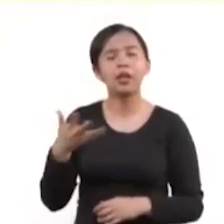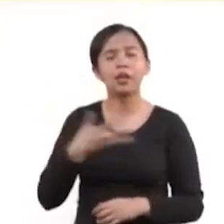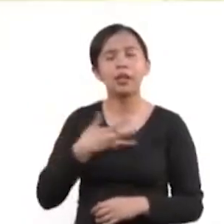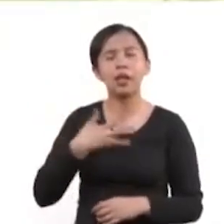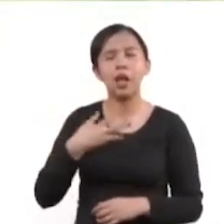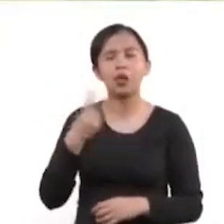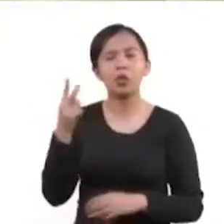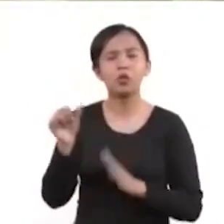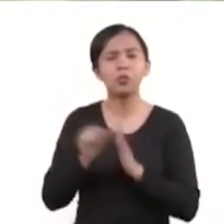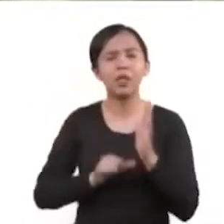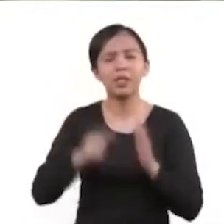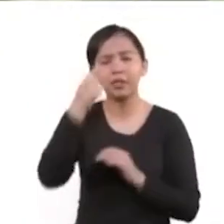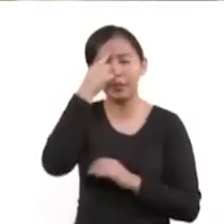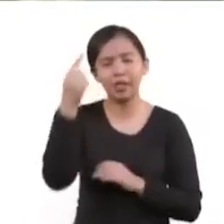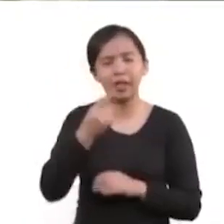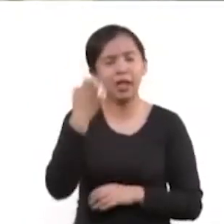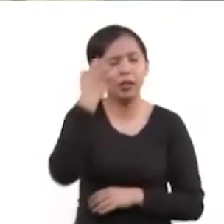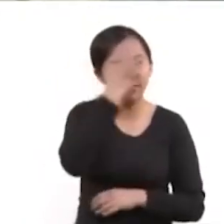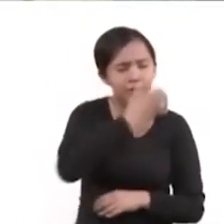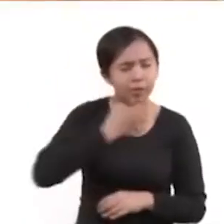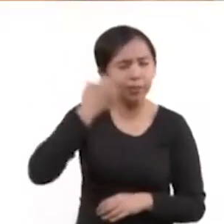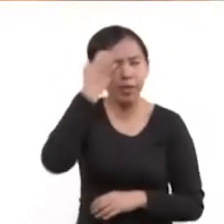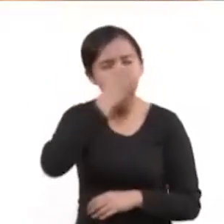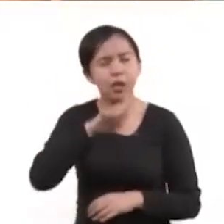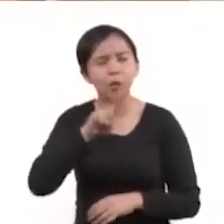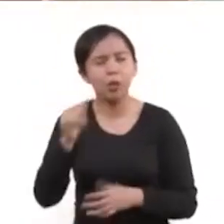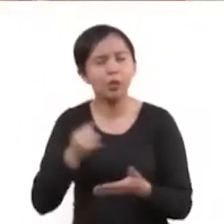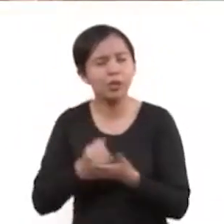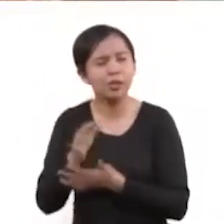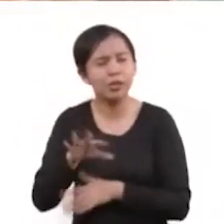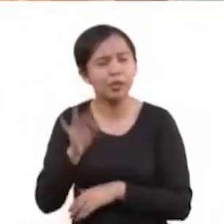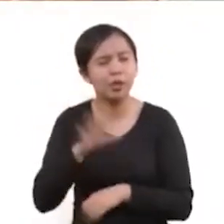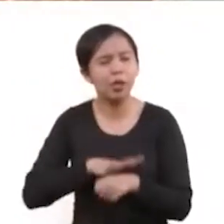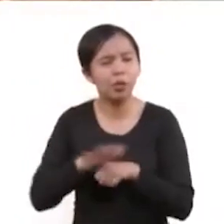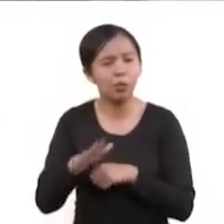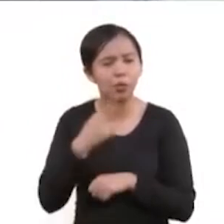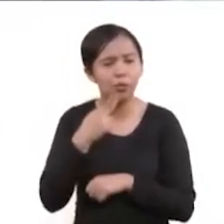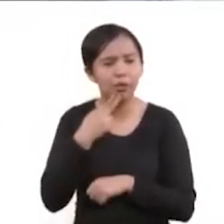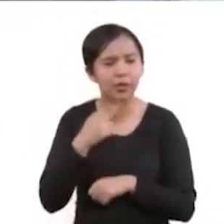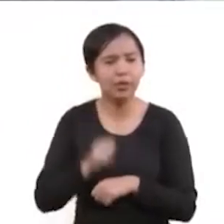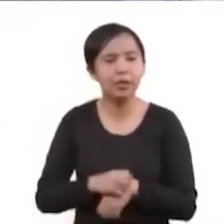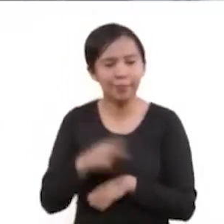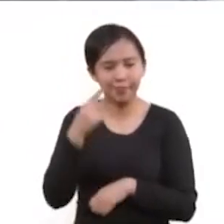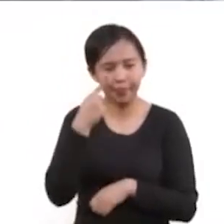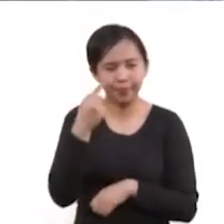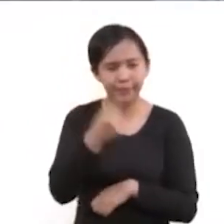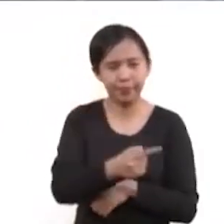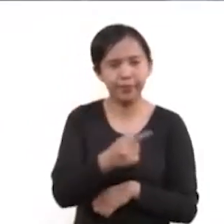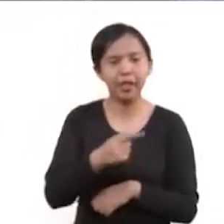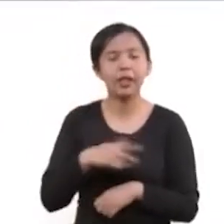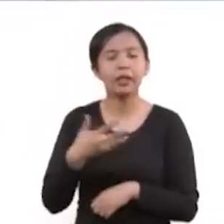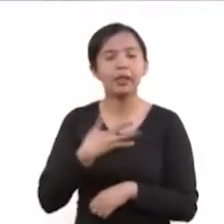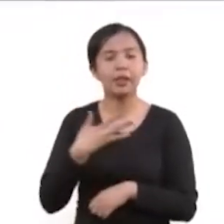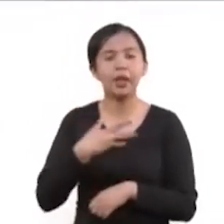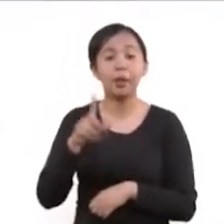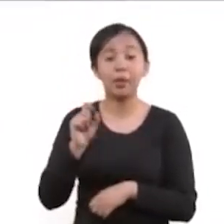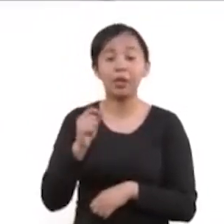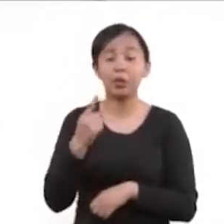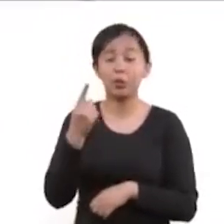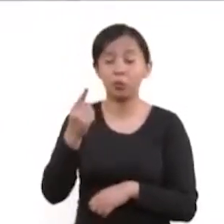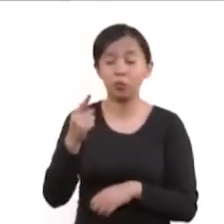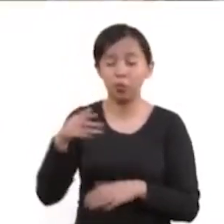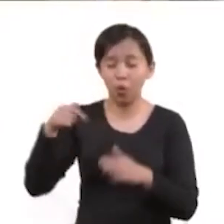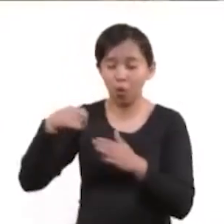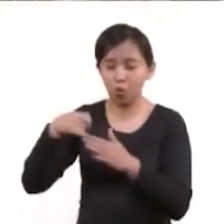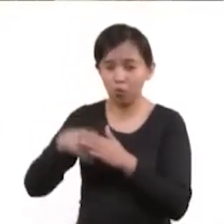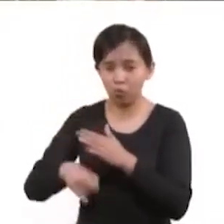y el análisis para determinar la solución. Aquí están las primeras acciones, lo que mencionaba, 21 huecos, 21